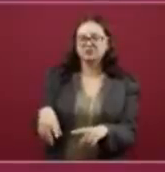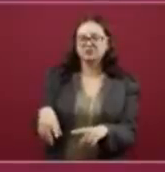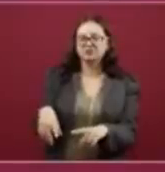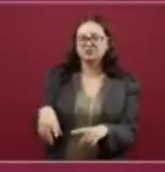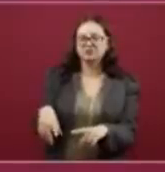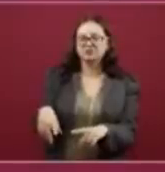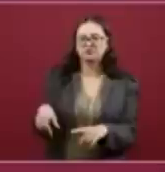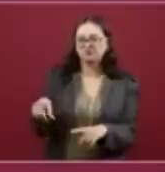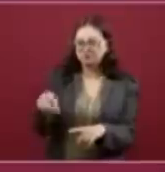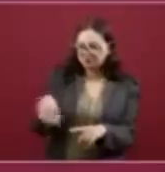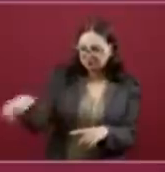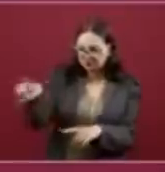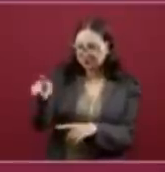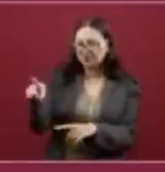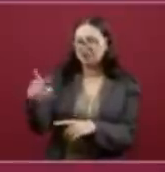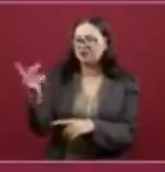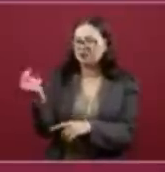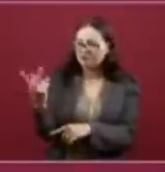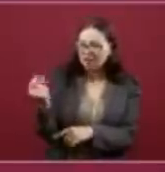les quitaban sus programas,